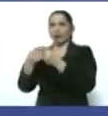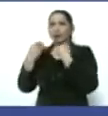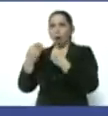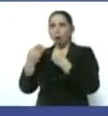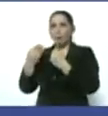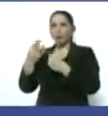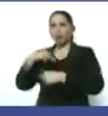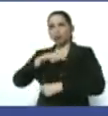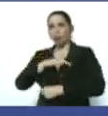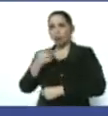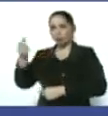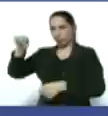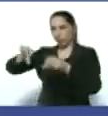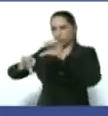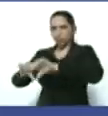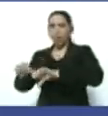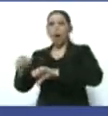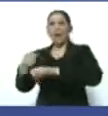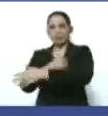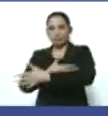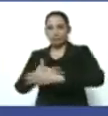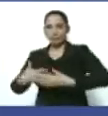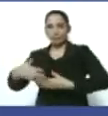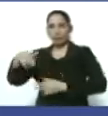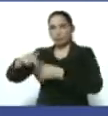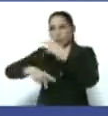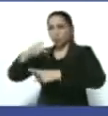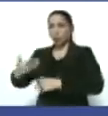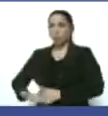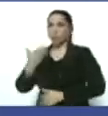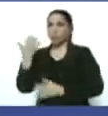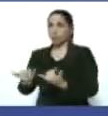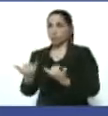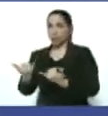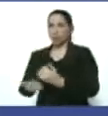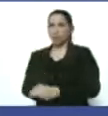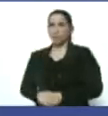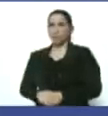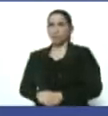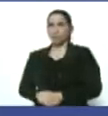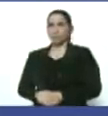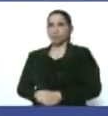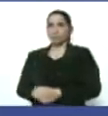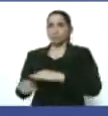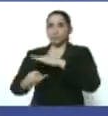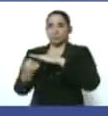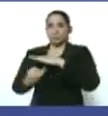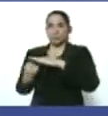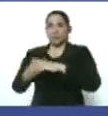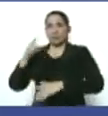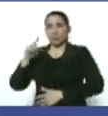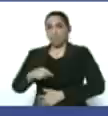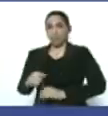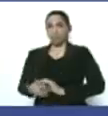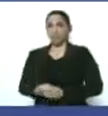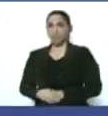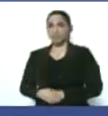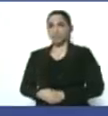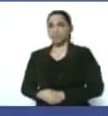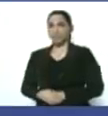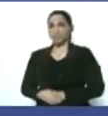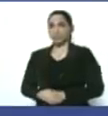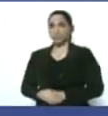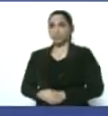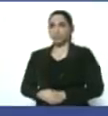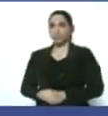momento tenemos una posibilidad de producción importante desde las instancias del instituto, pero también la